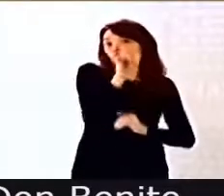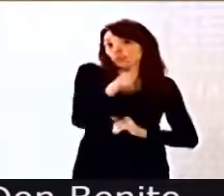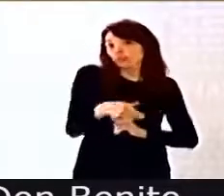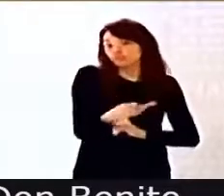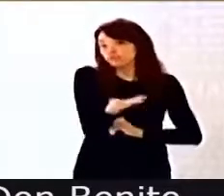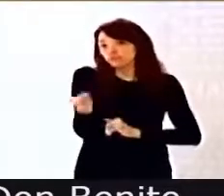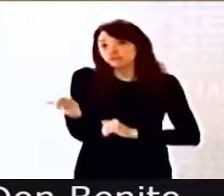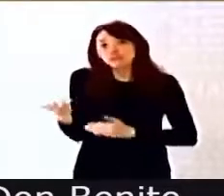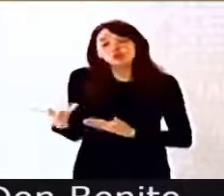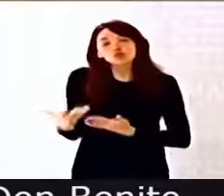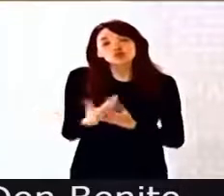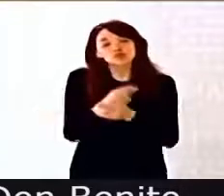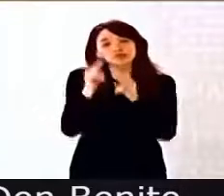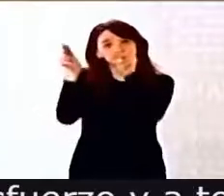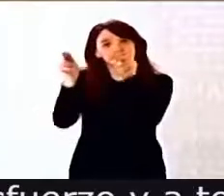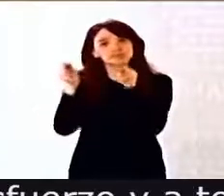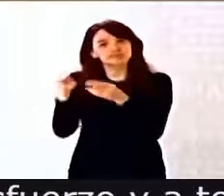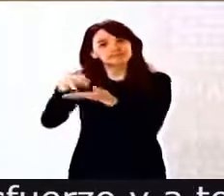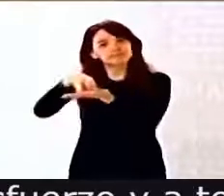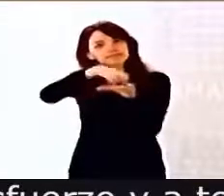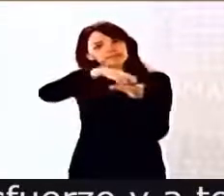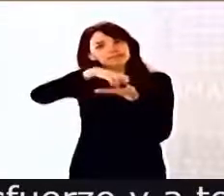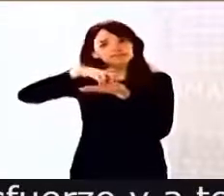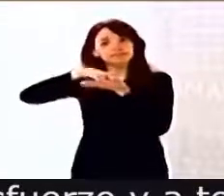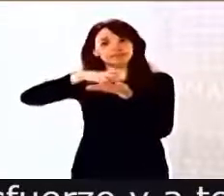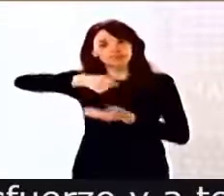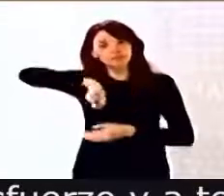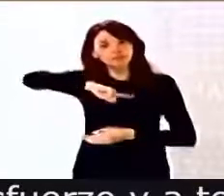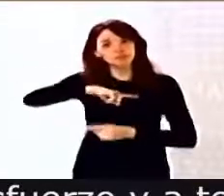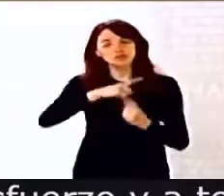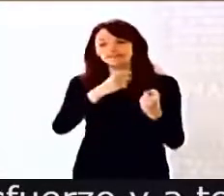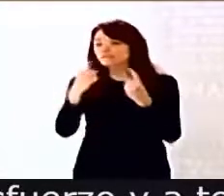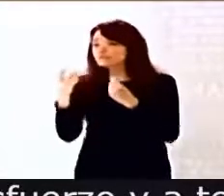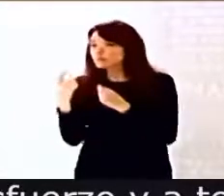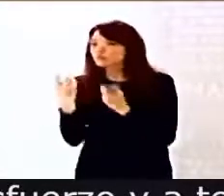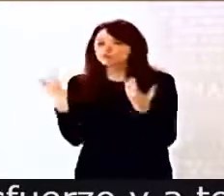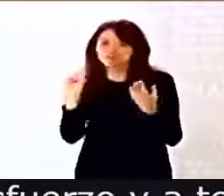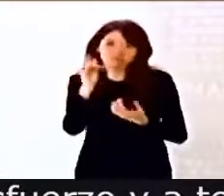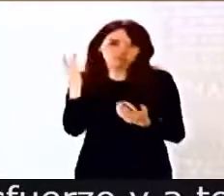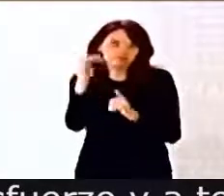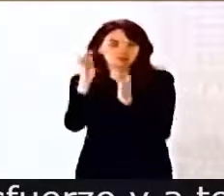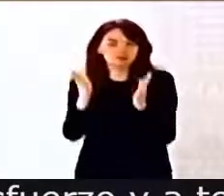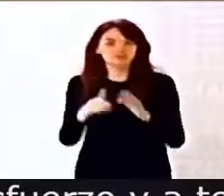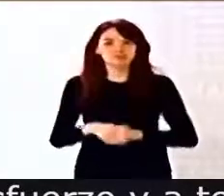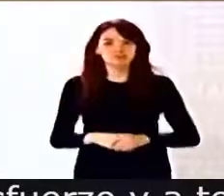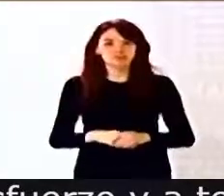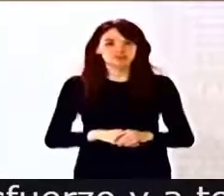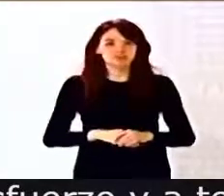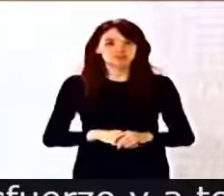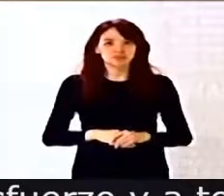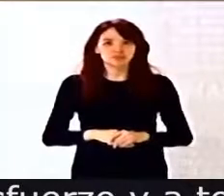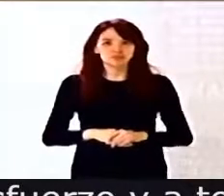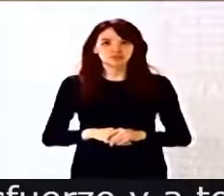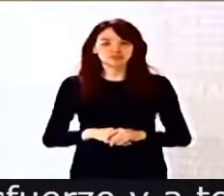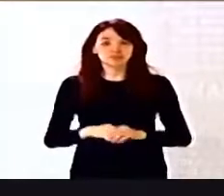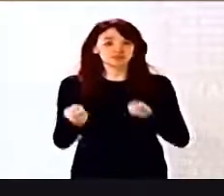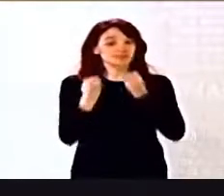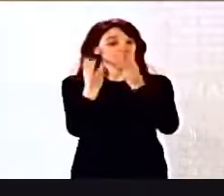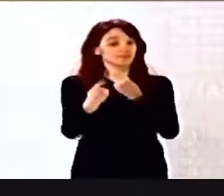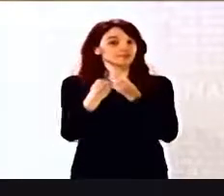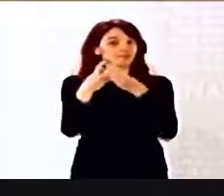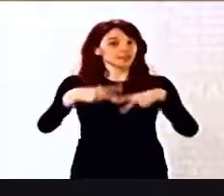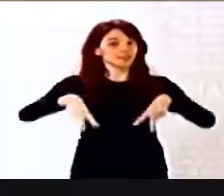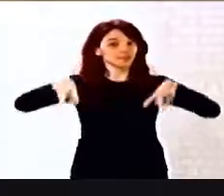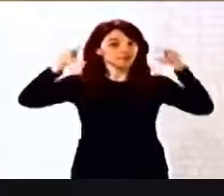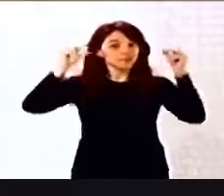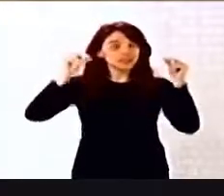una de las residencias que vayamos necesitando. Con esta información paso